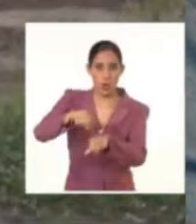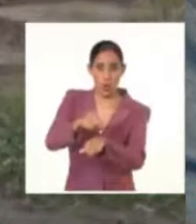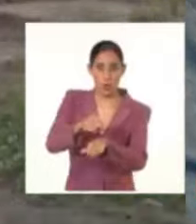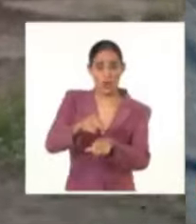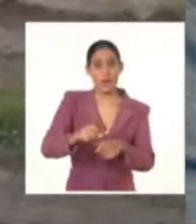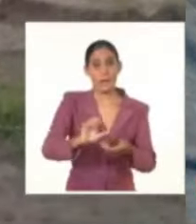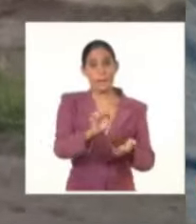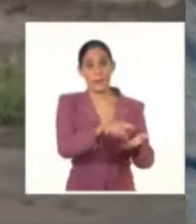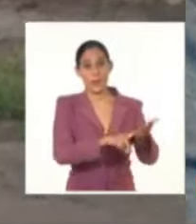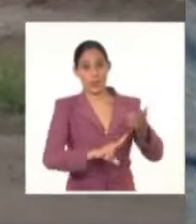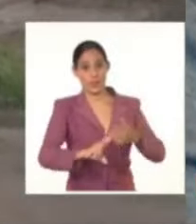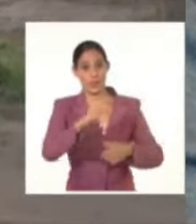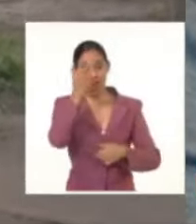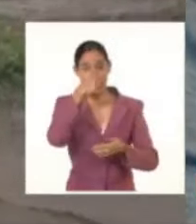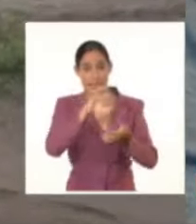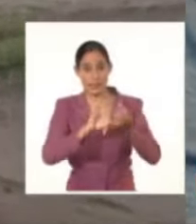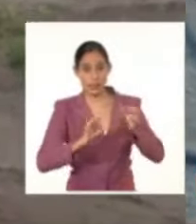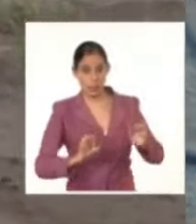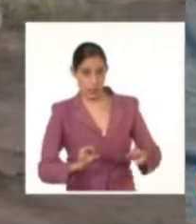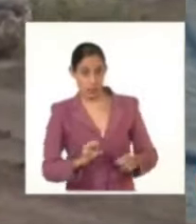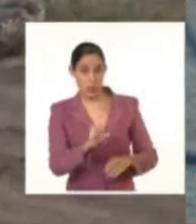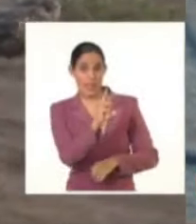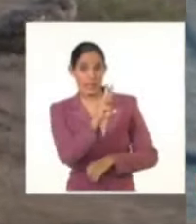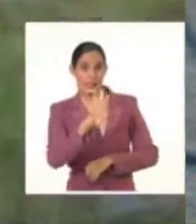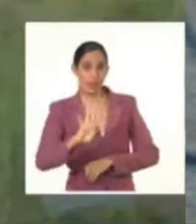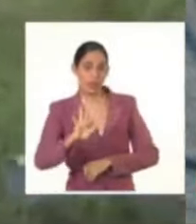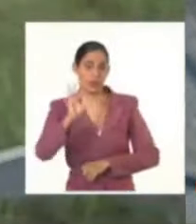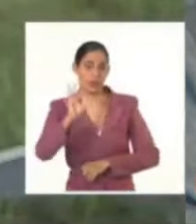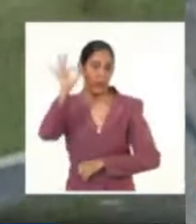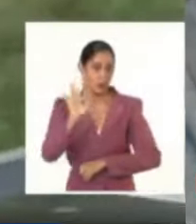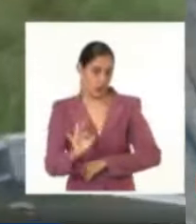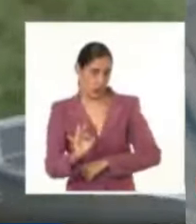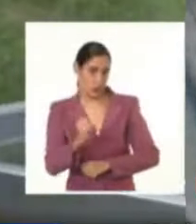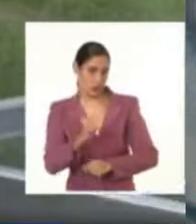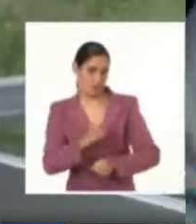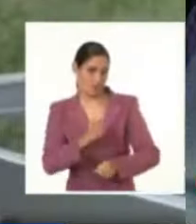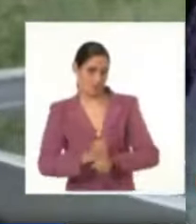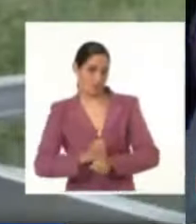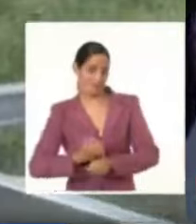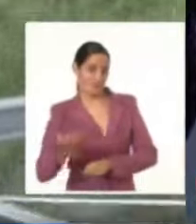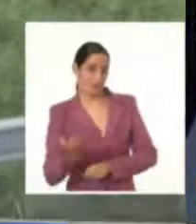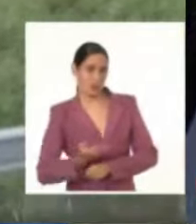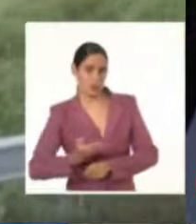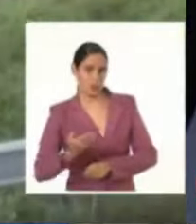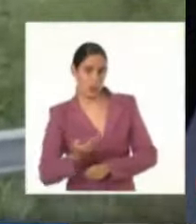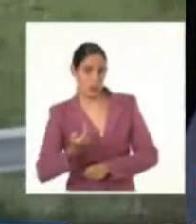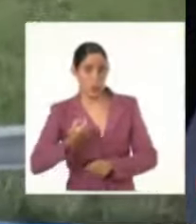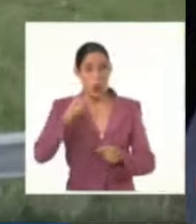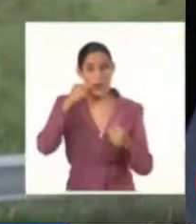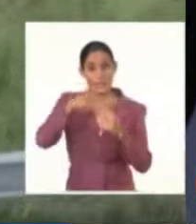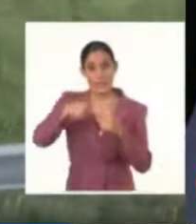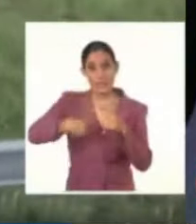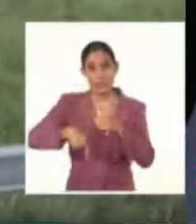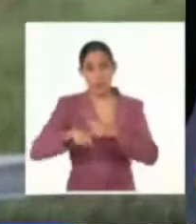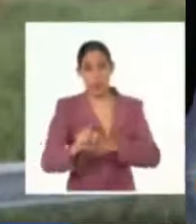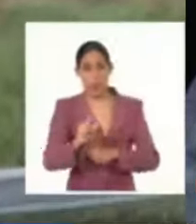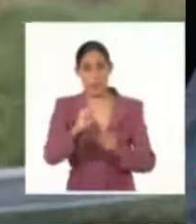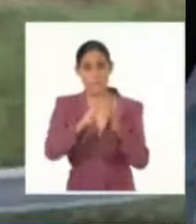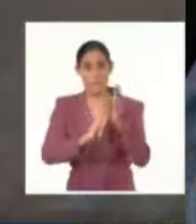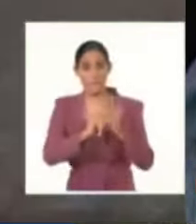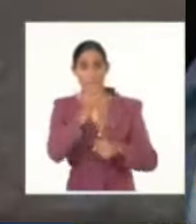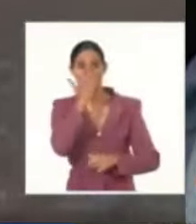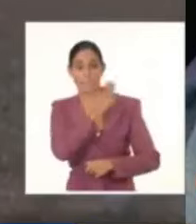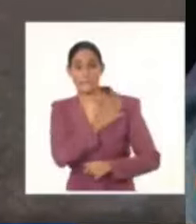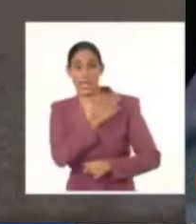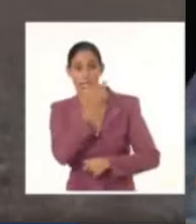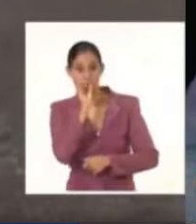provincia artemiseña está al 34% de ejecución y prevé entrar en funcionamiento en marzo de